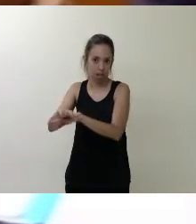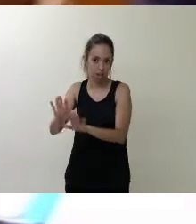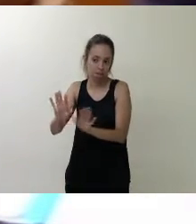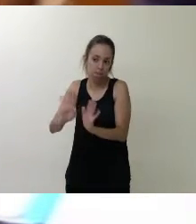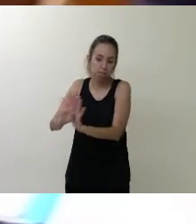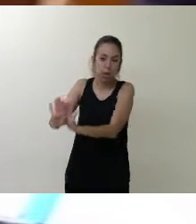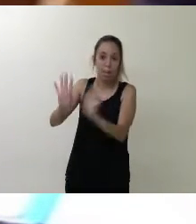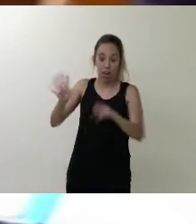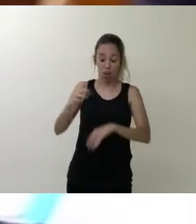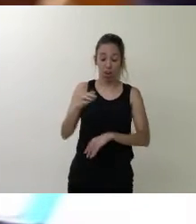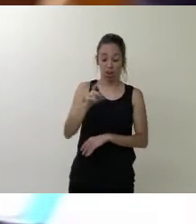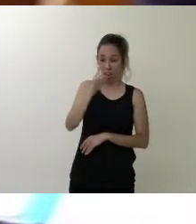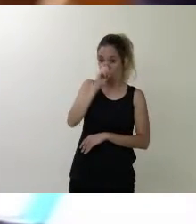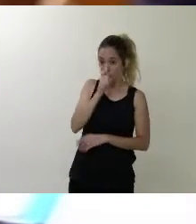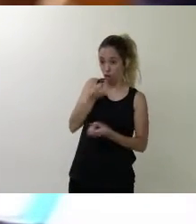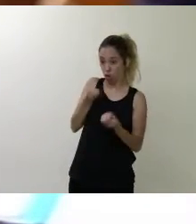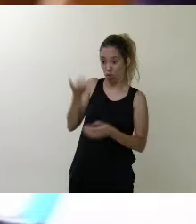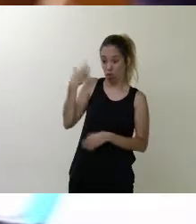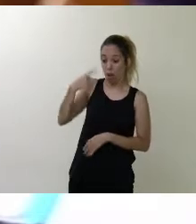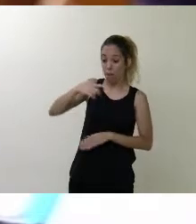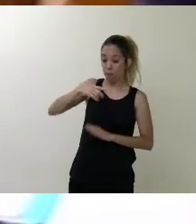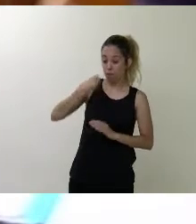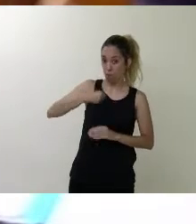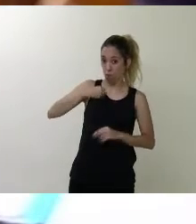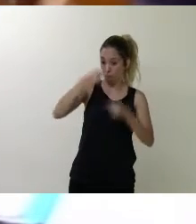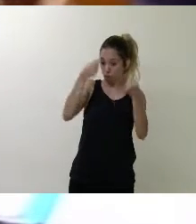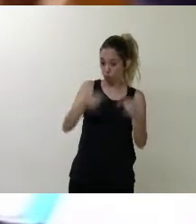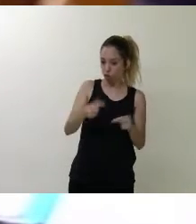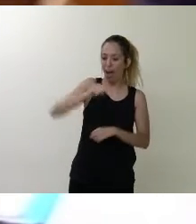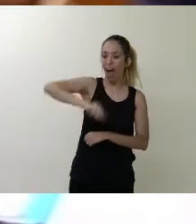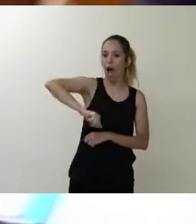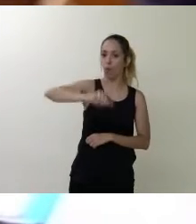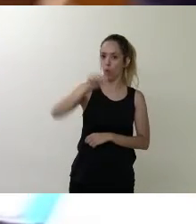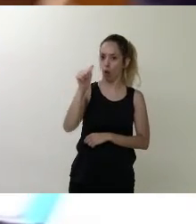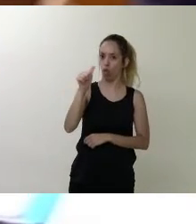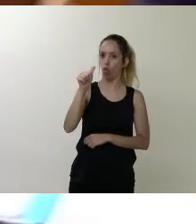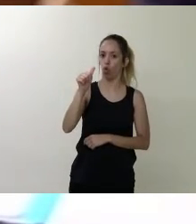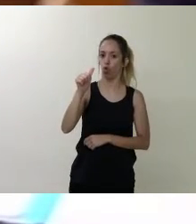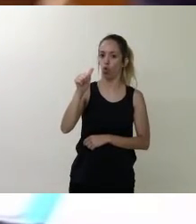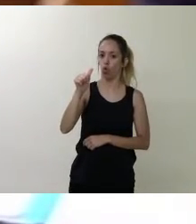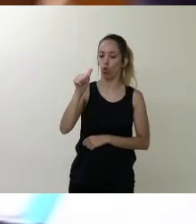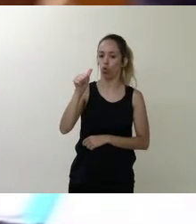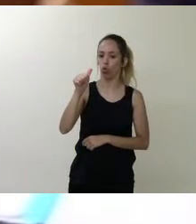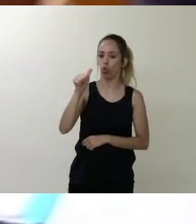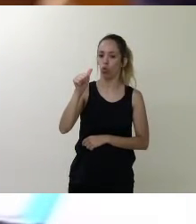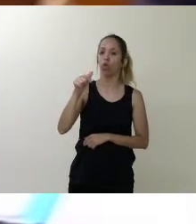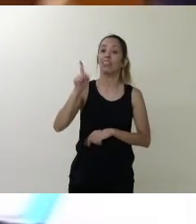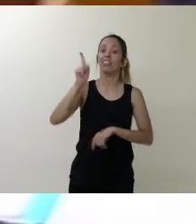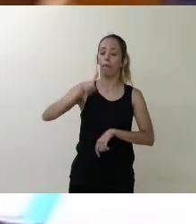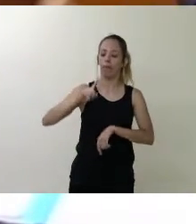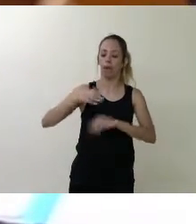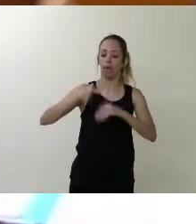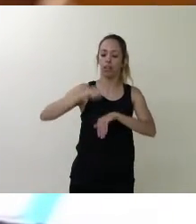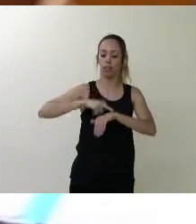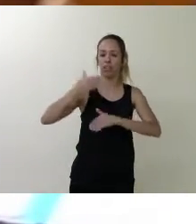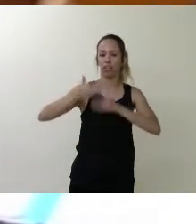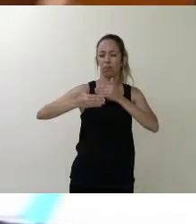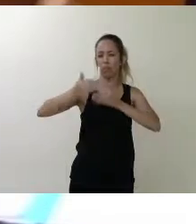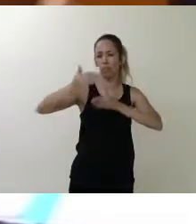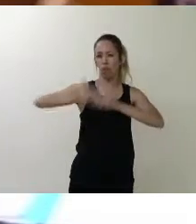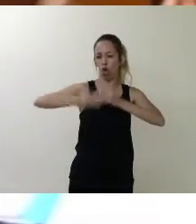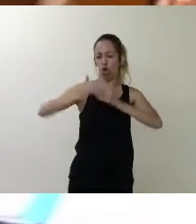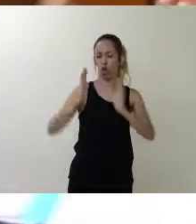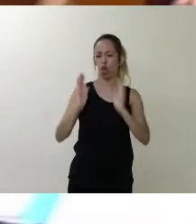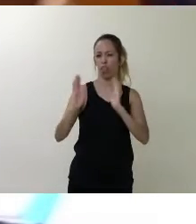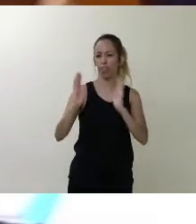fueron expuestos al público por los días hábiles pertinentes al efecto de presentación de reclamaciones respecto al contenido de esos expedientes.